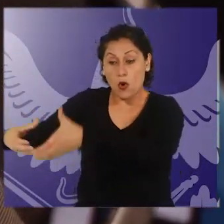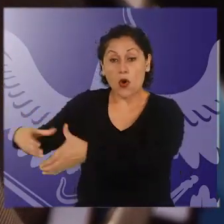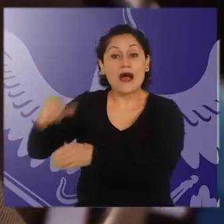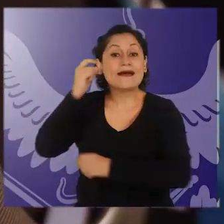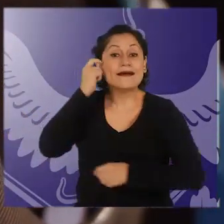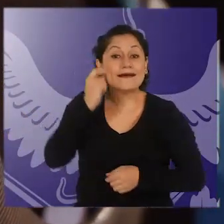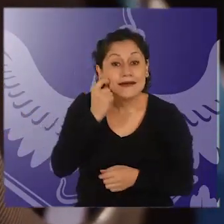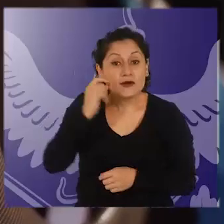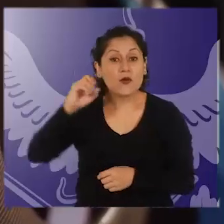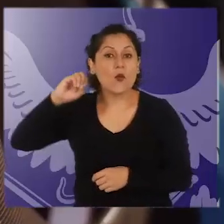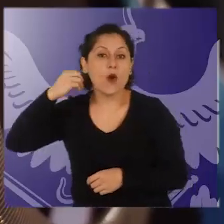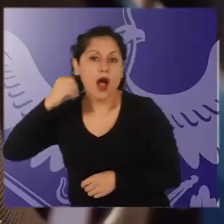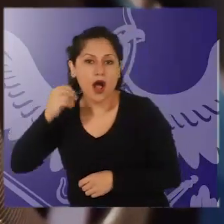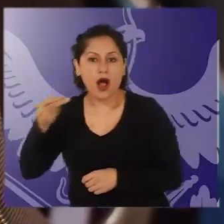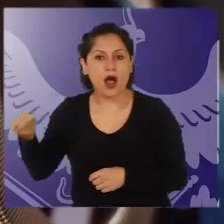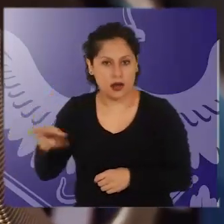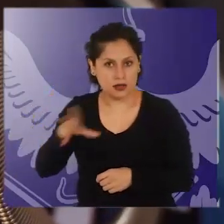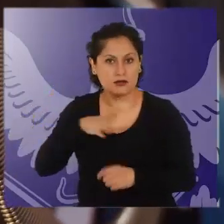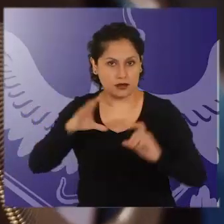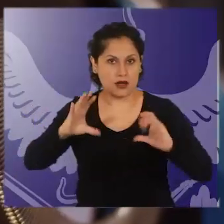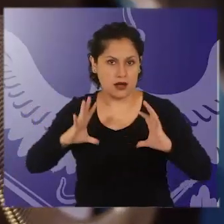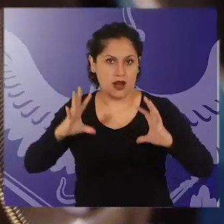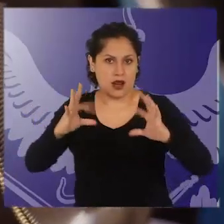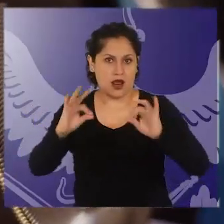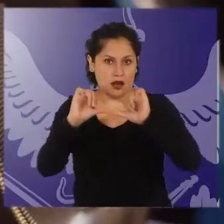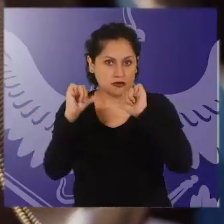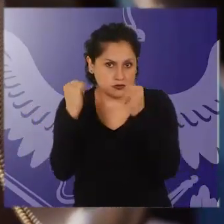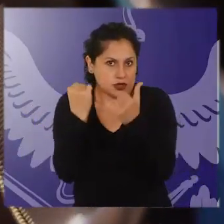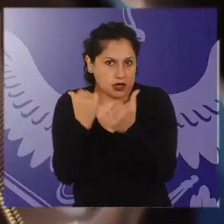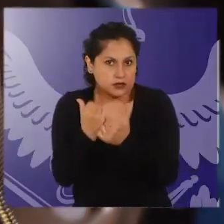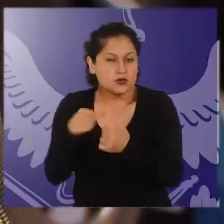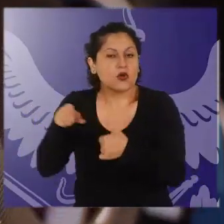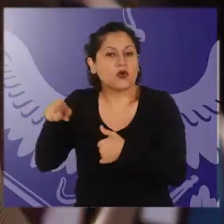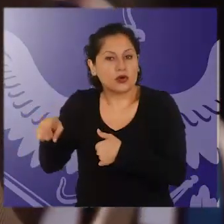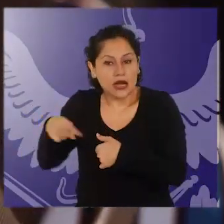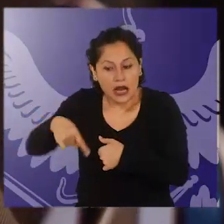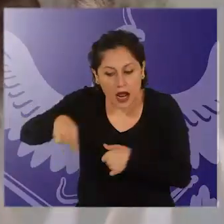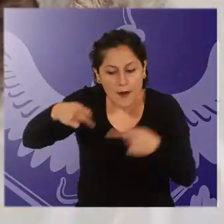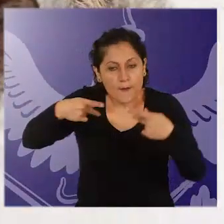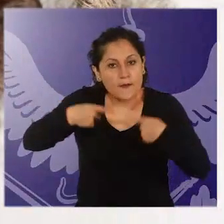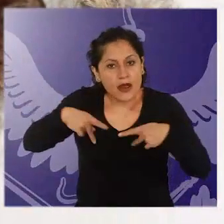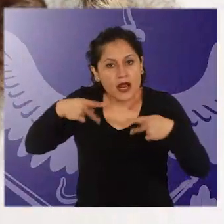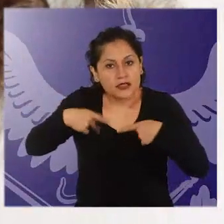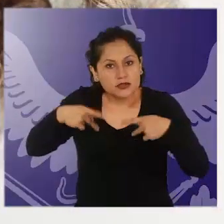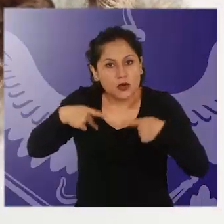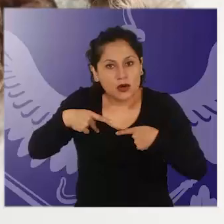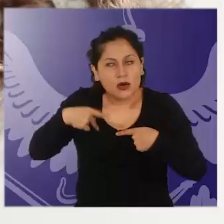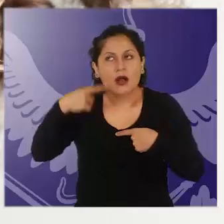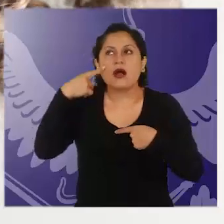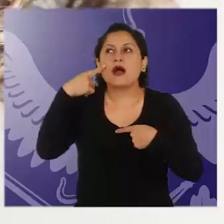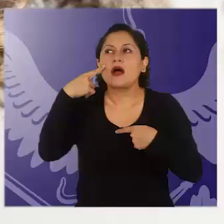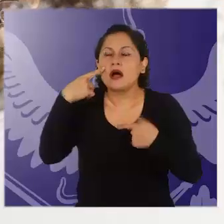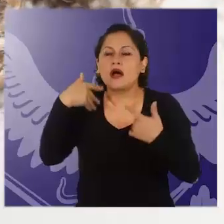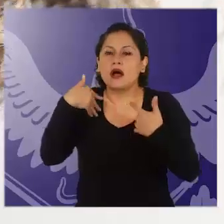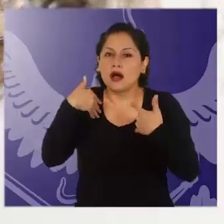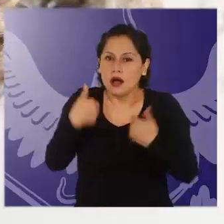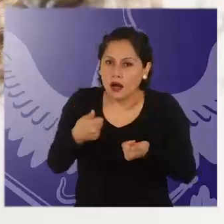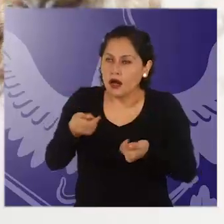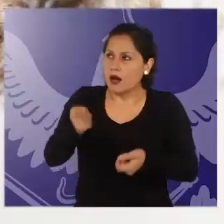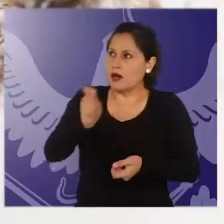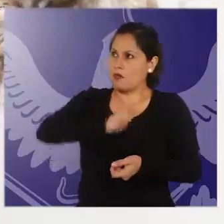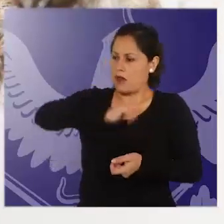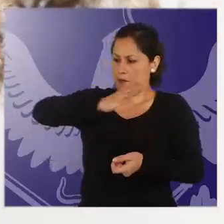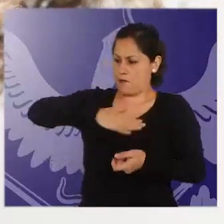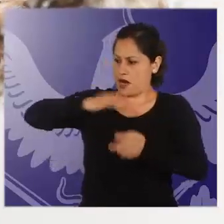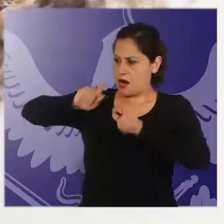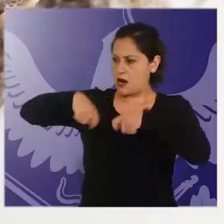y Oaxaca donde hay organizaciones establecidas y hay un criterio y las personas saben